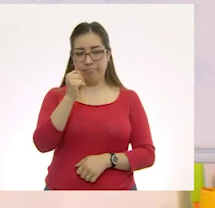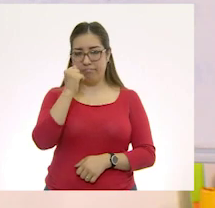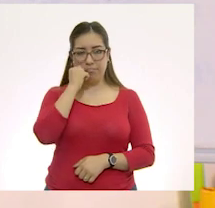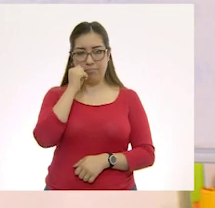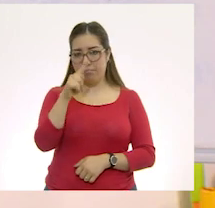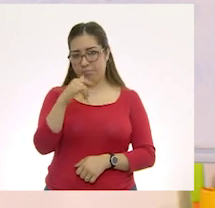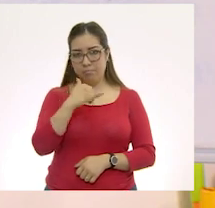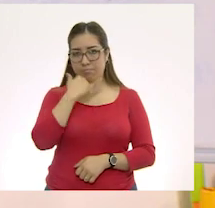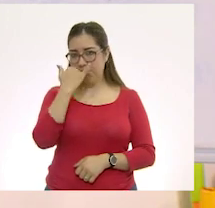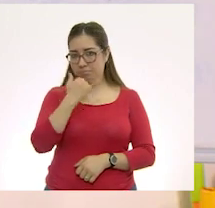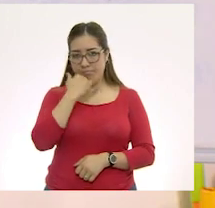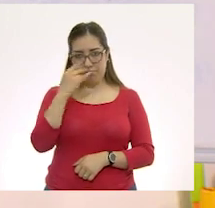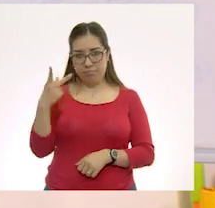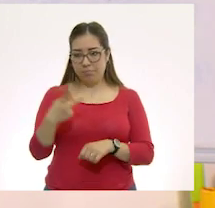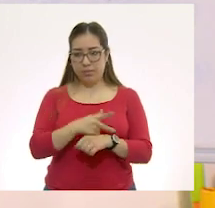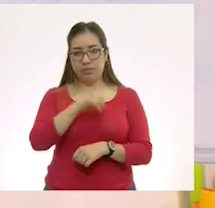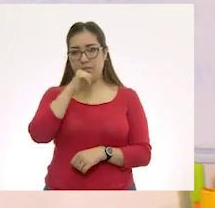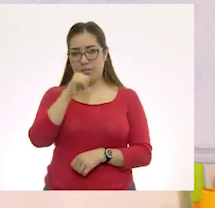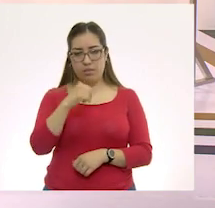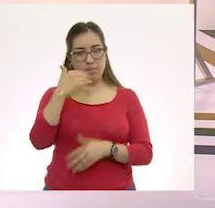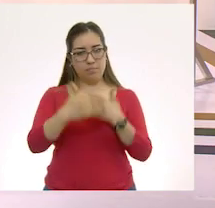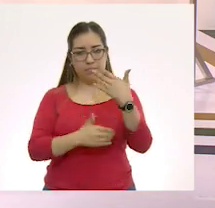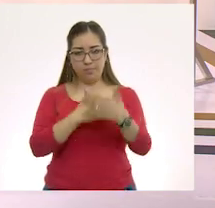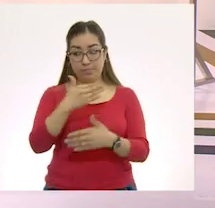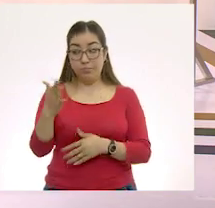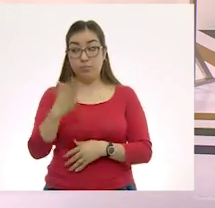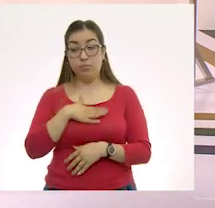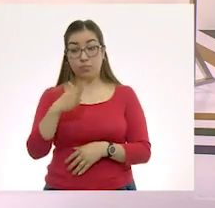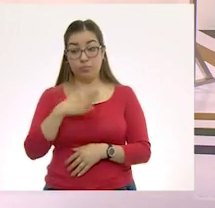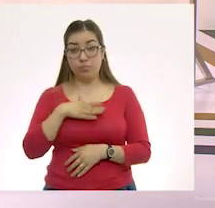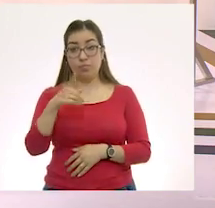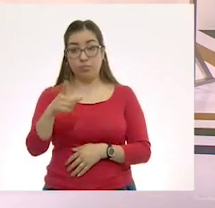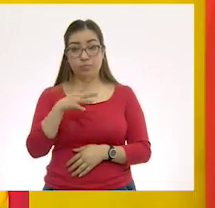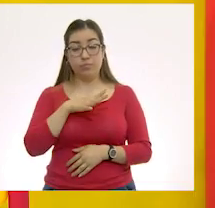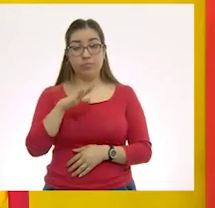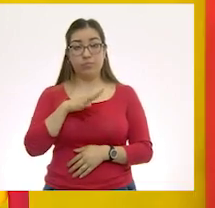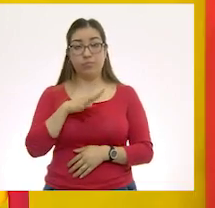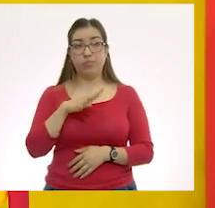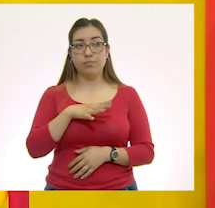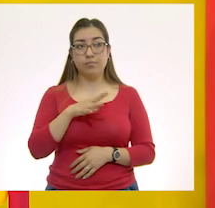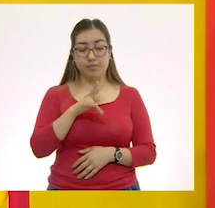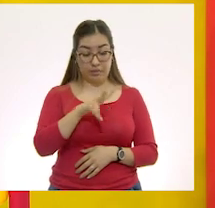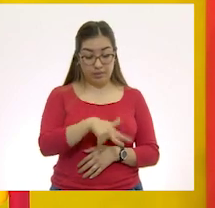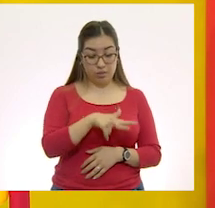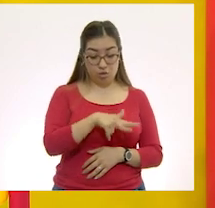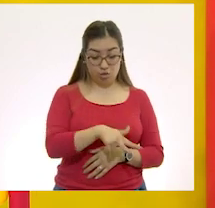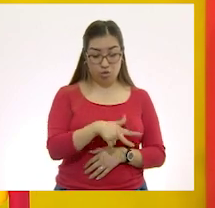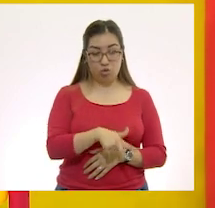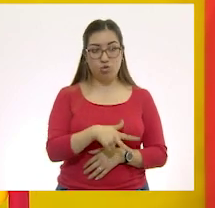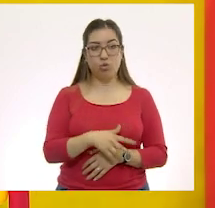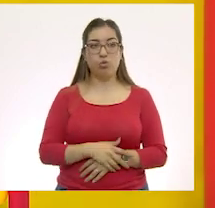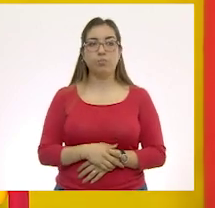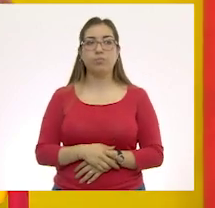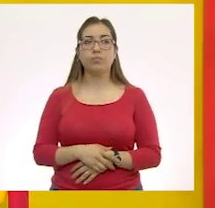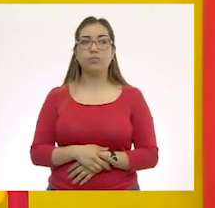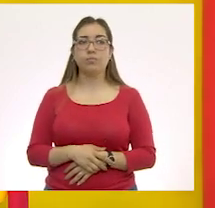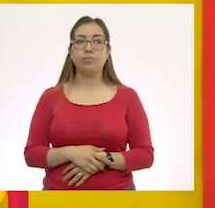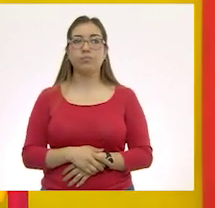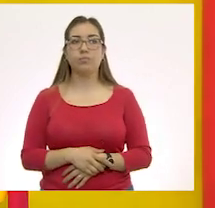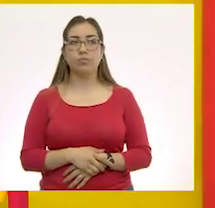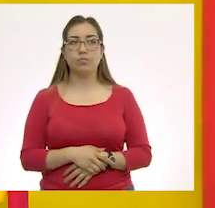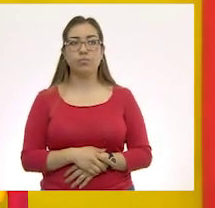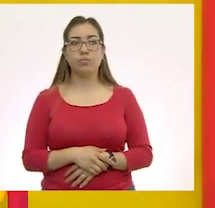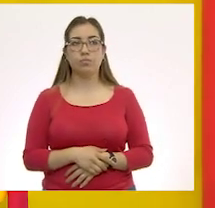podemos equivocar no pasa nada bueno entonces tenía 18 y ahora si le